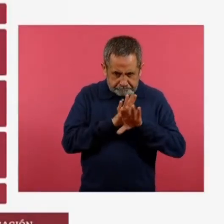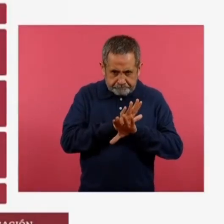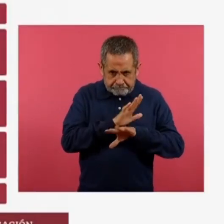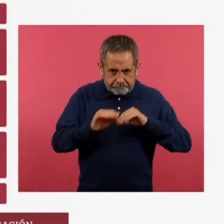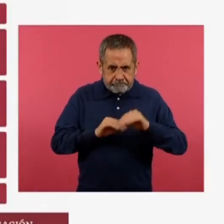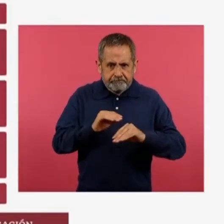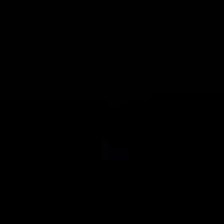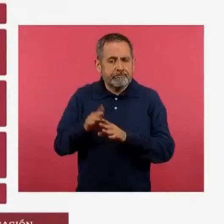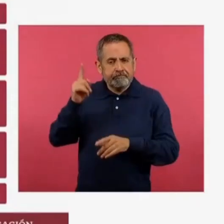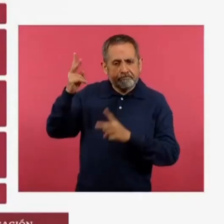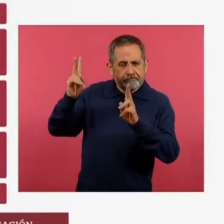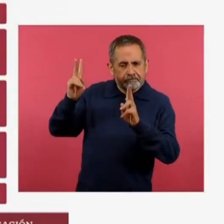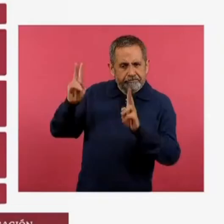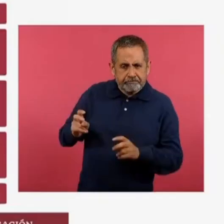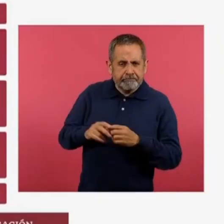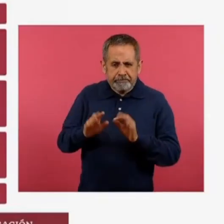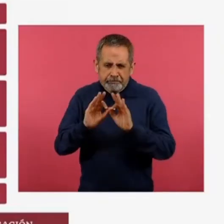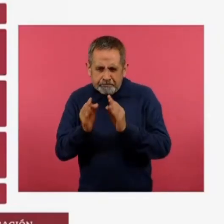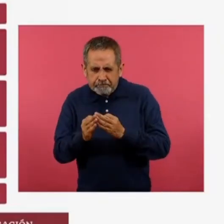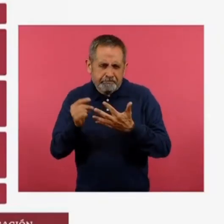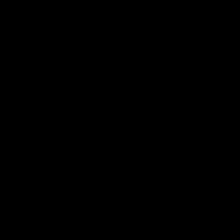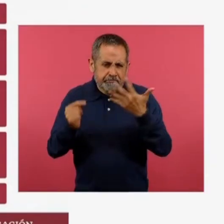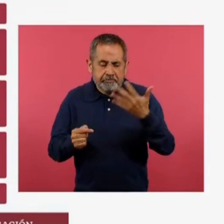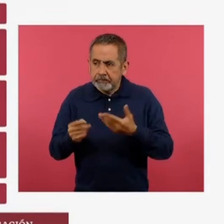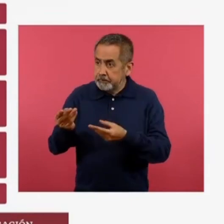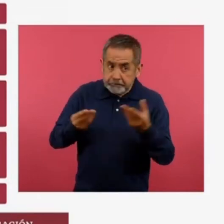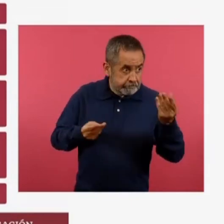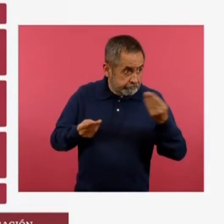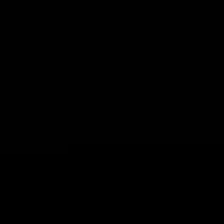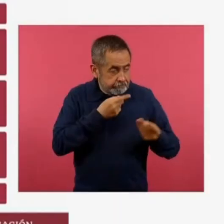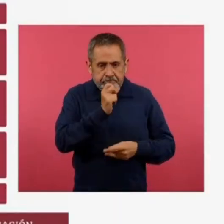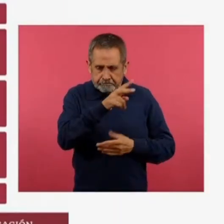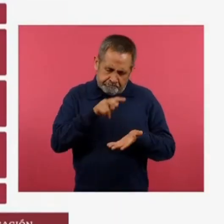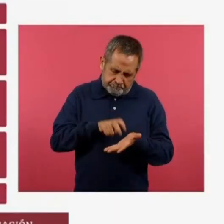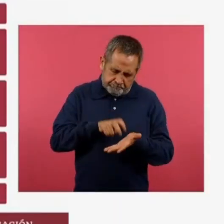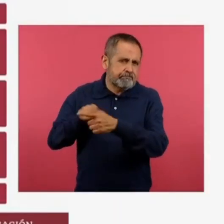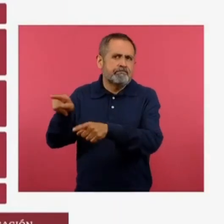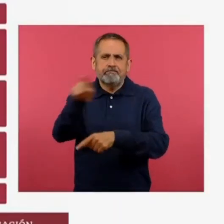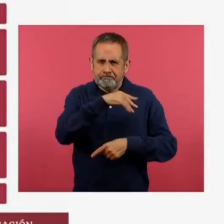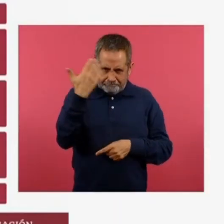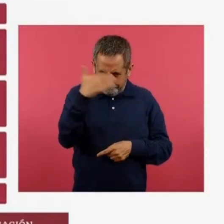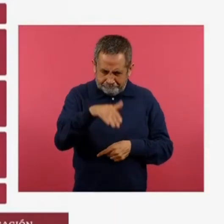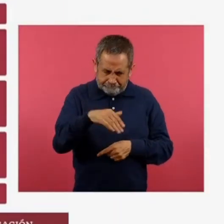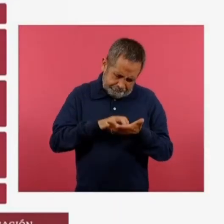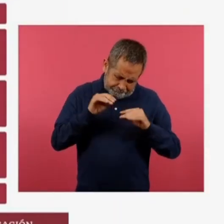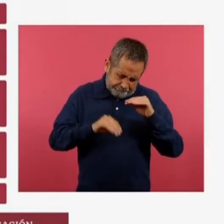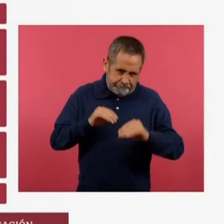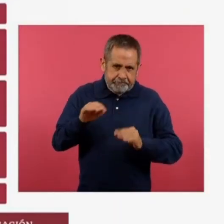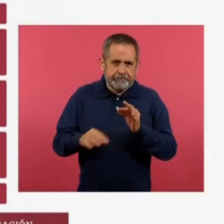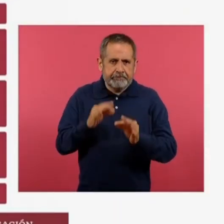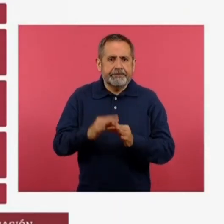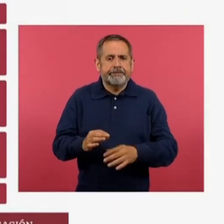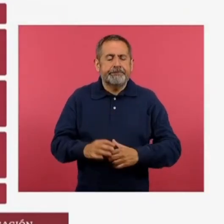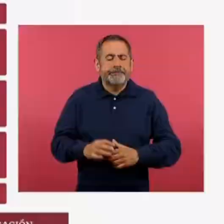Recomendaciones de contenido, recomendaciones de estilo, y todas ellas se tomaron en cuenta. Lo saben muy bien ellos. Bueno,